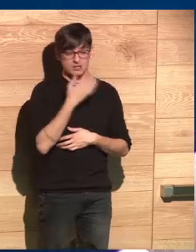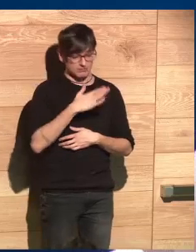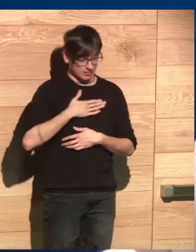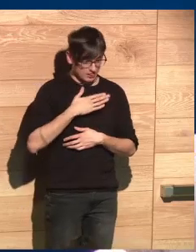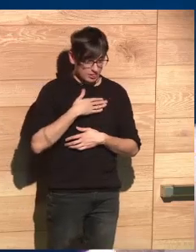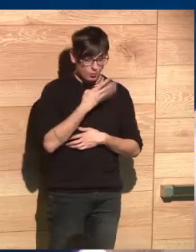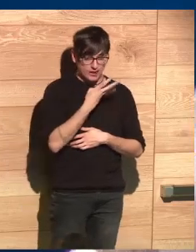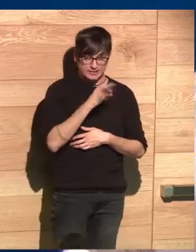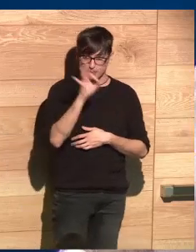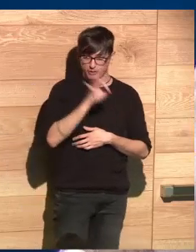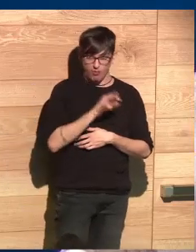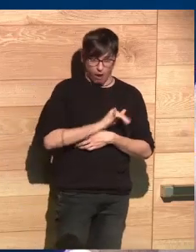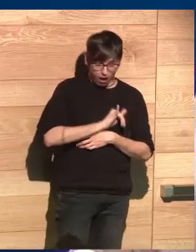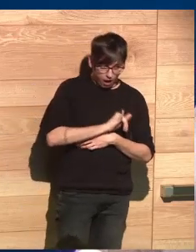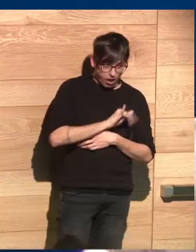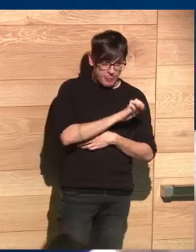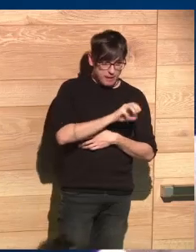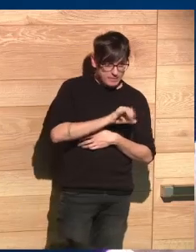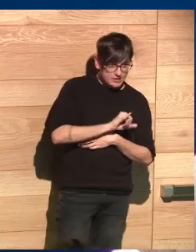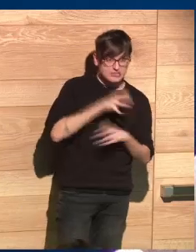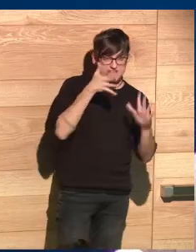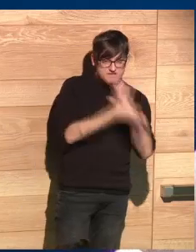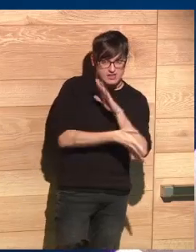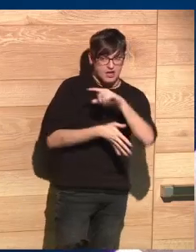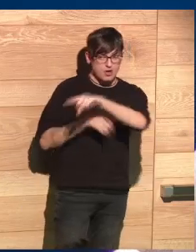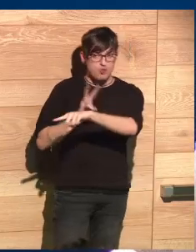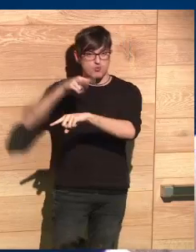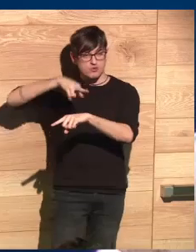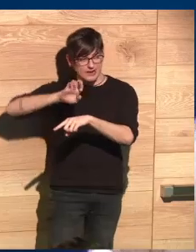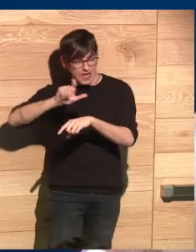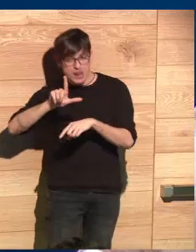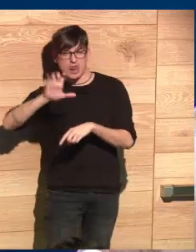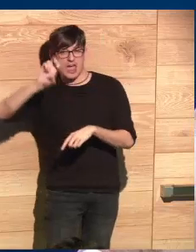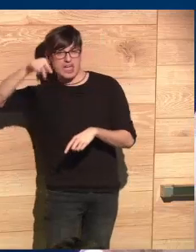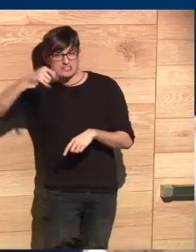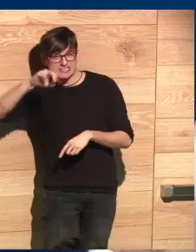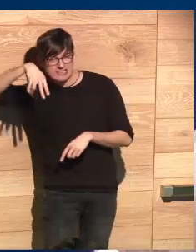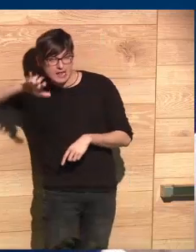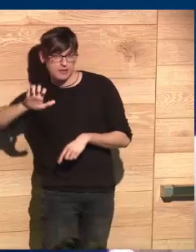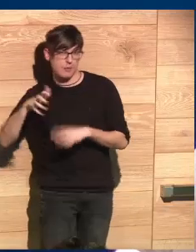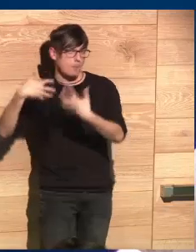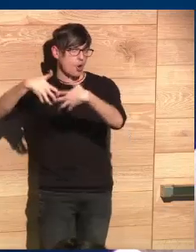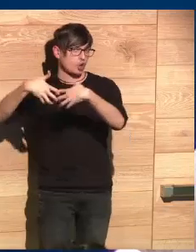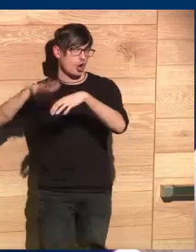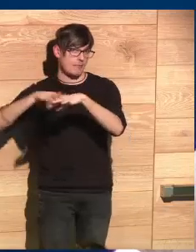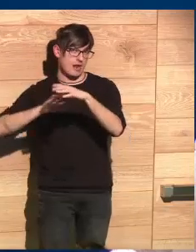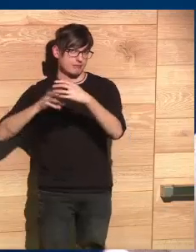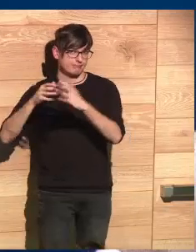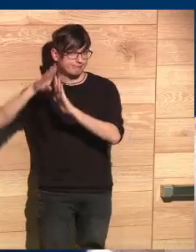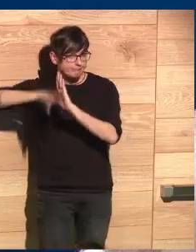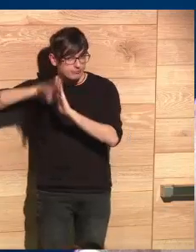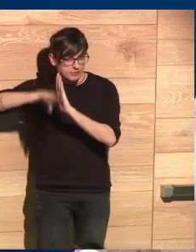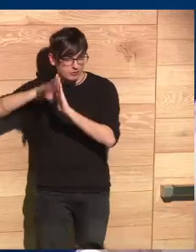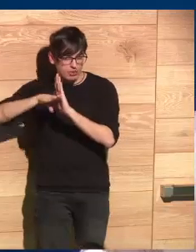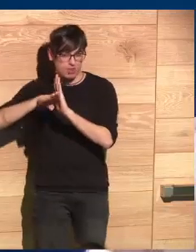40% de Epic, lo que tienes es el 40% de Unreal Engine, que es uno de los motores que puedes utilizar para hacer videojuegos. Es quizás el